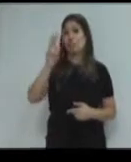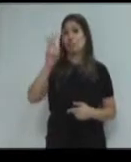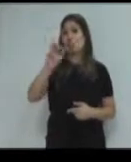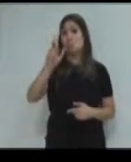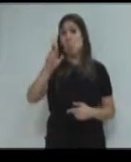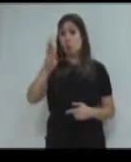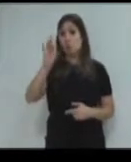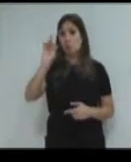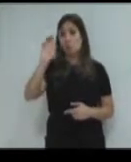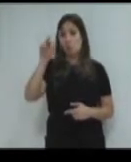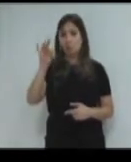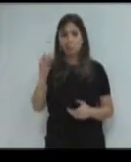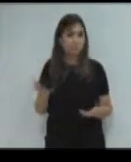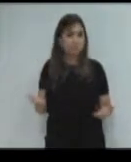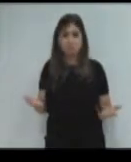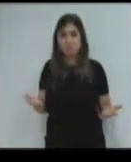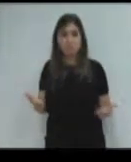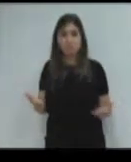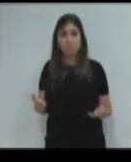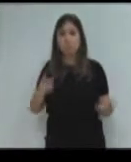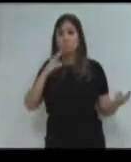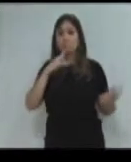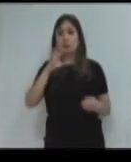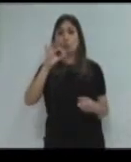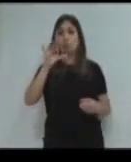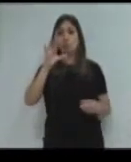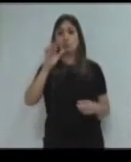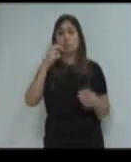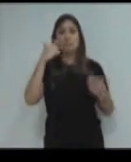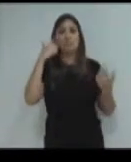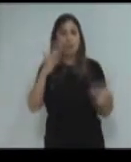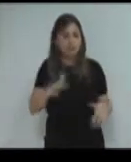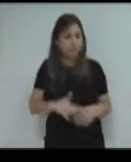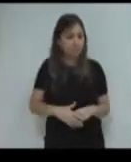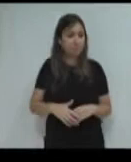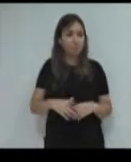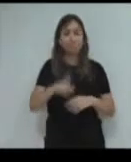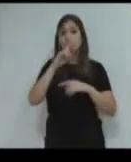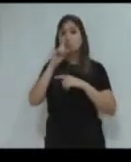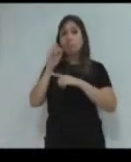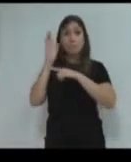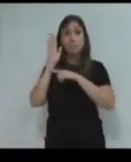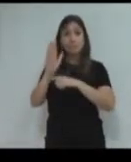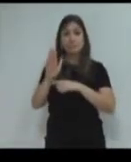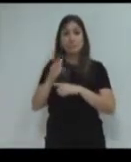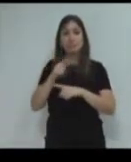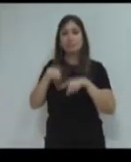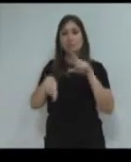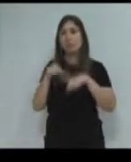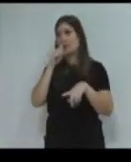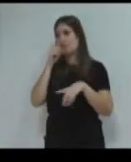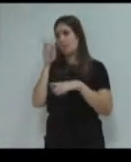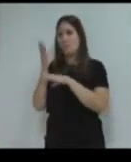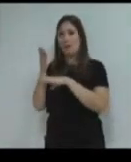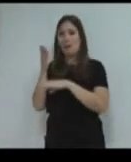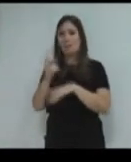No más. De hecho, además, se puede ver en las presentaciones, cuando uno va a presentaciones,